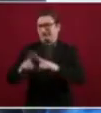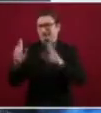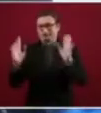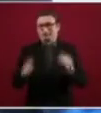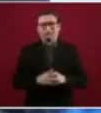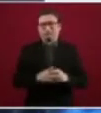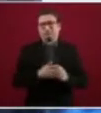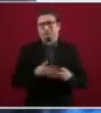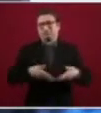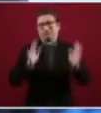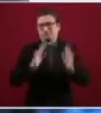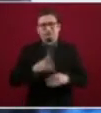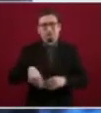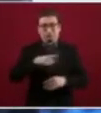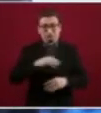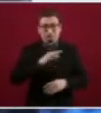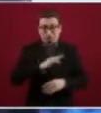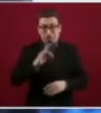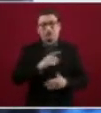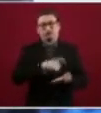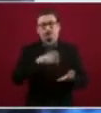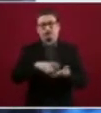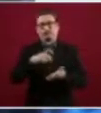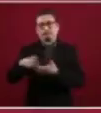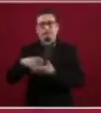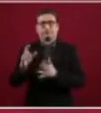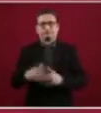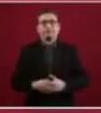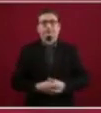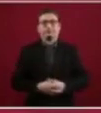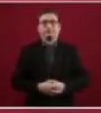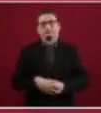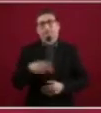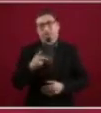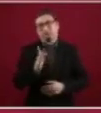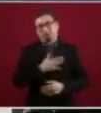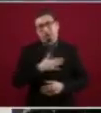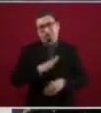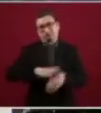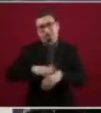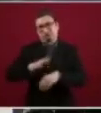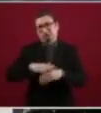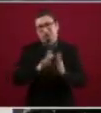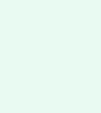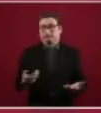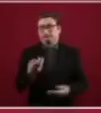todo que se pueda adquirir, comprar. Pero bueno, yo recomiendo eso,